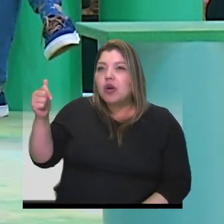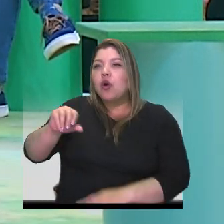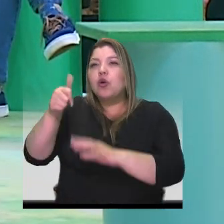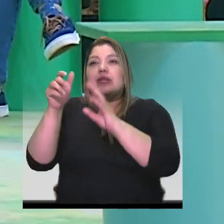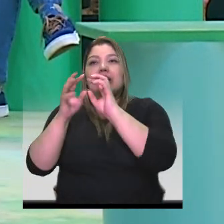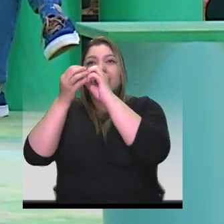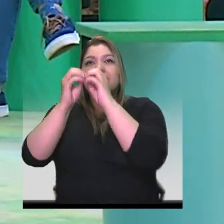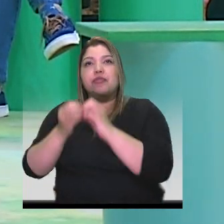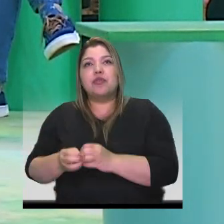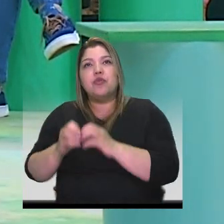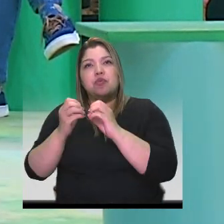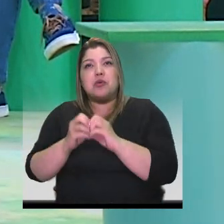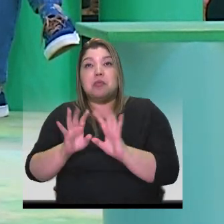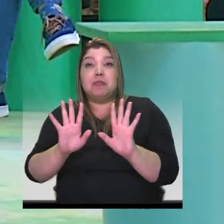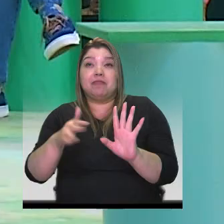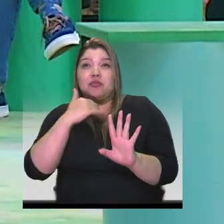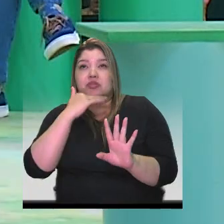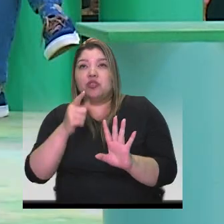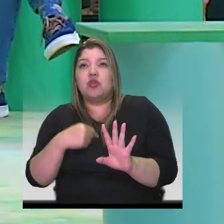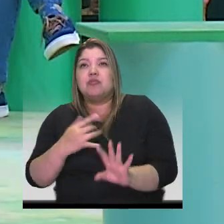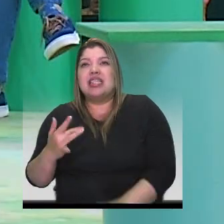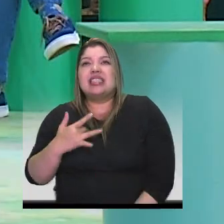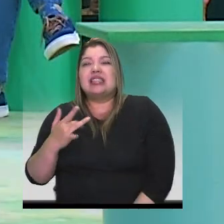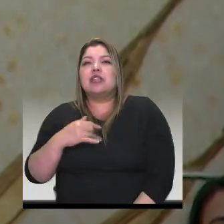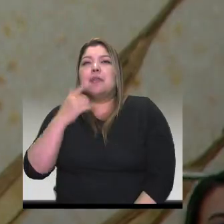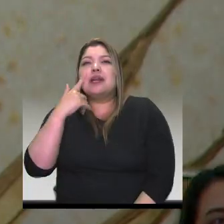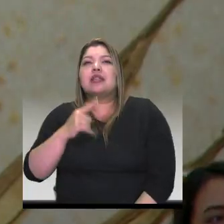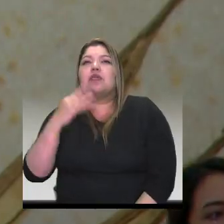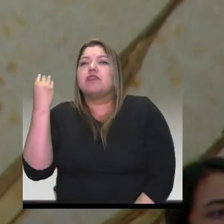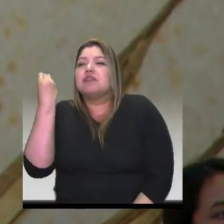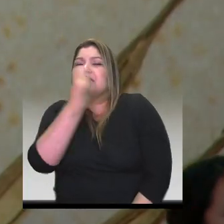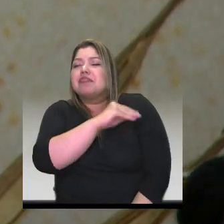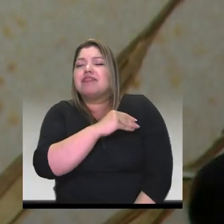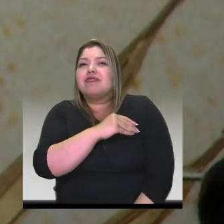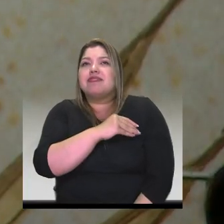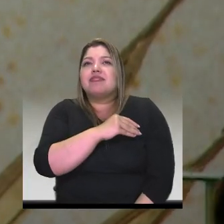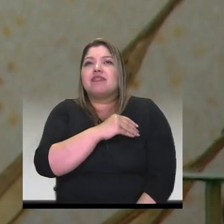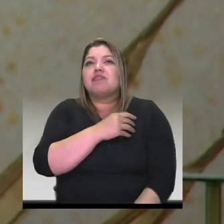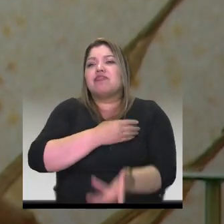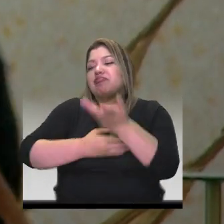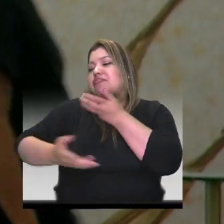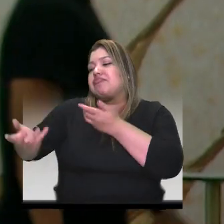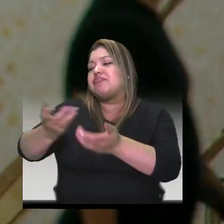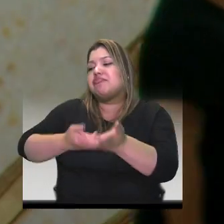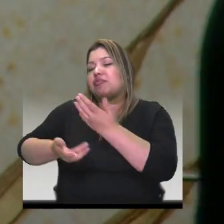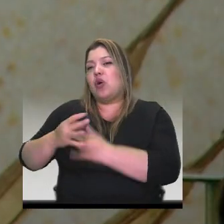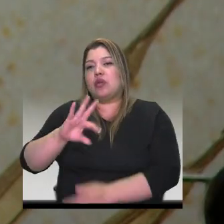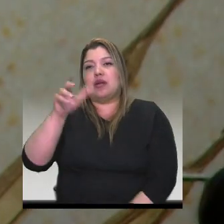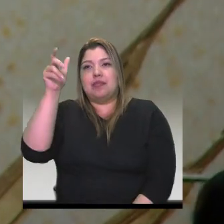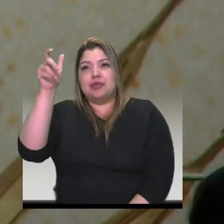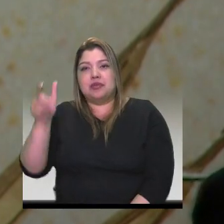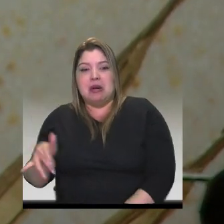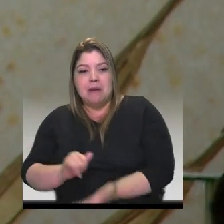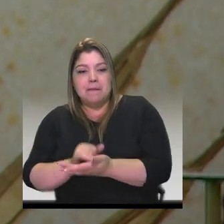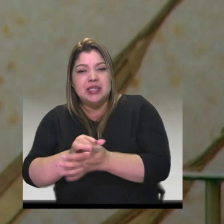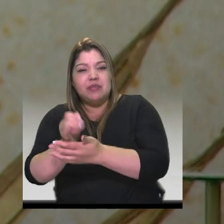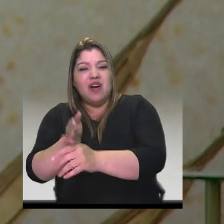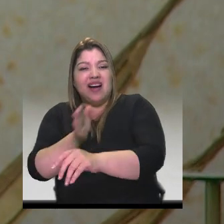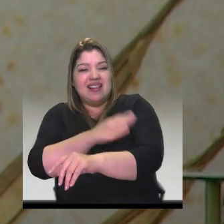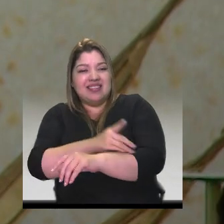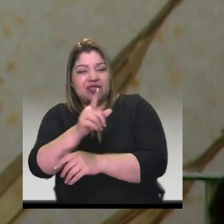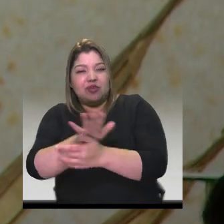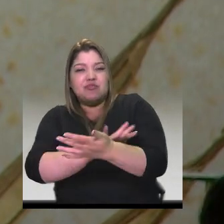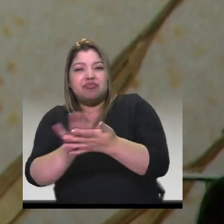hasta siento yo, más simple de relacionarnos con el otro. Y lo que hablabas tú ahorita, la